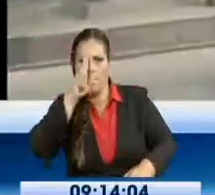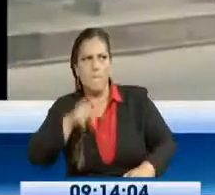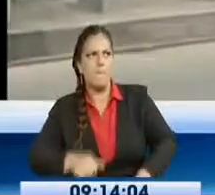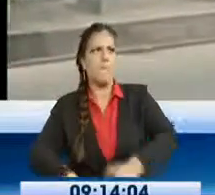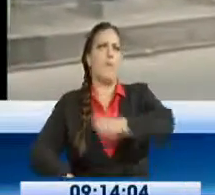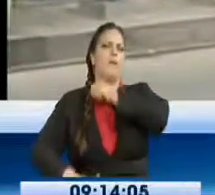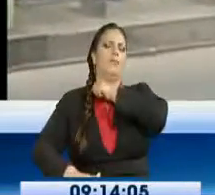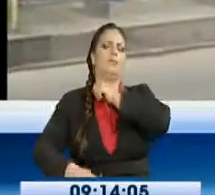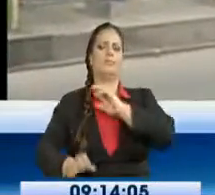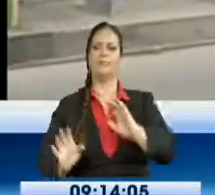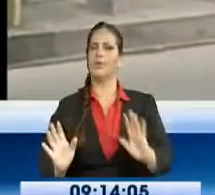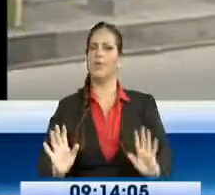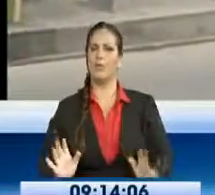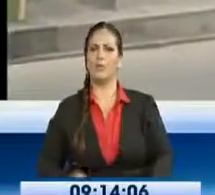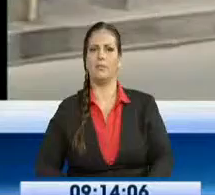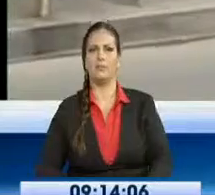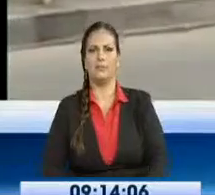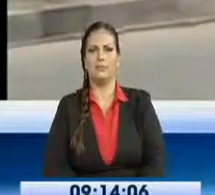asalto.